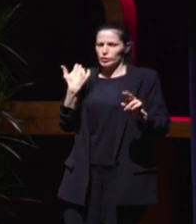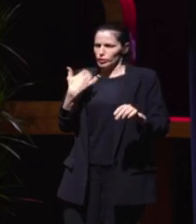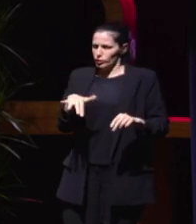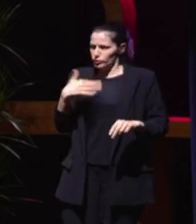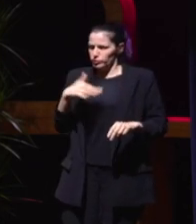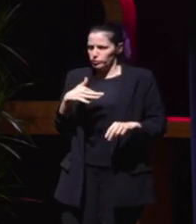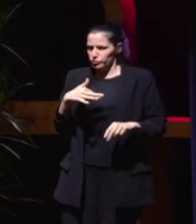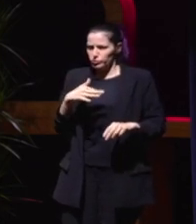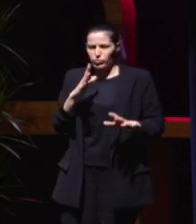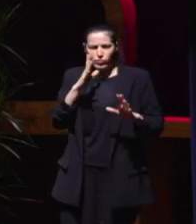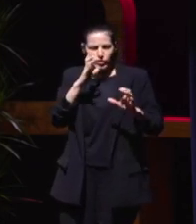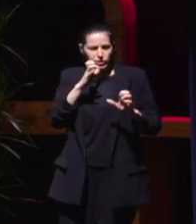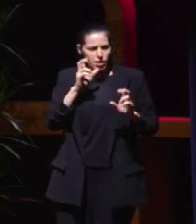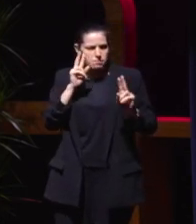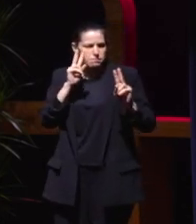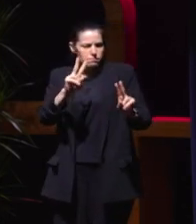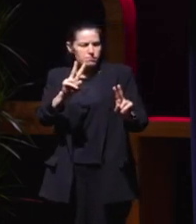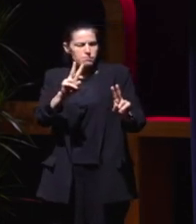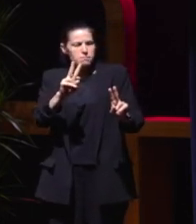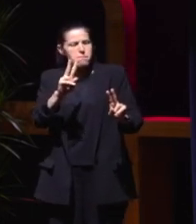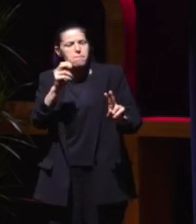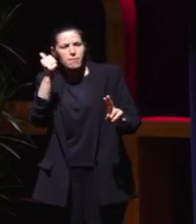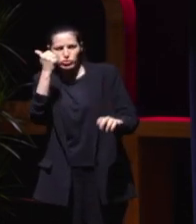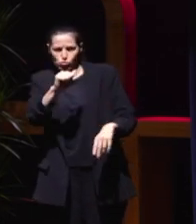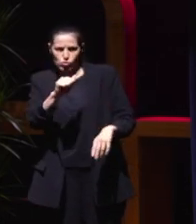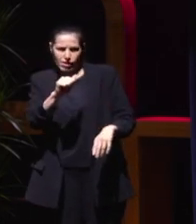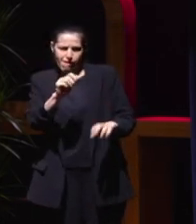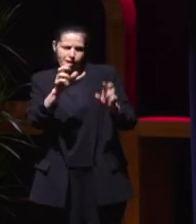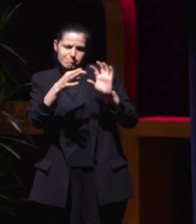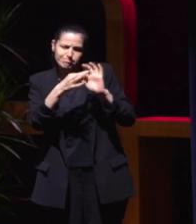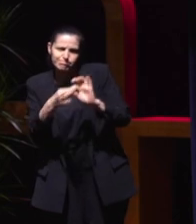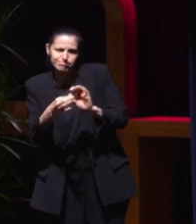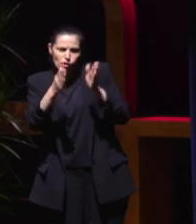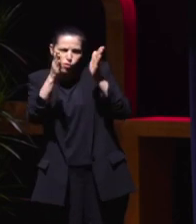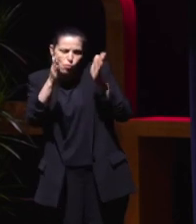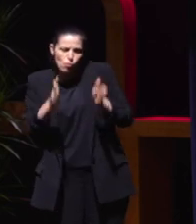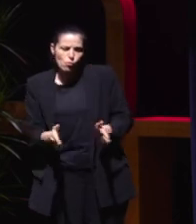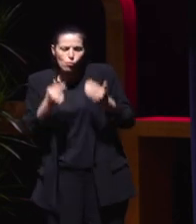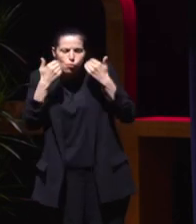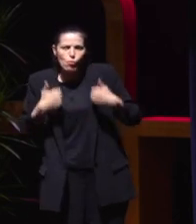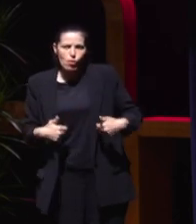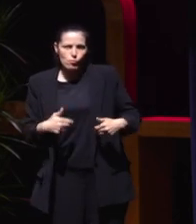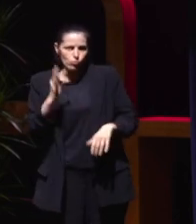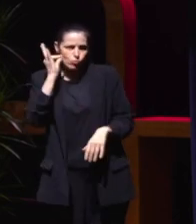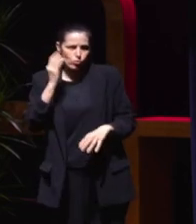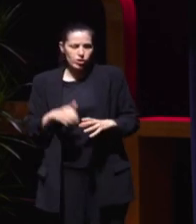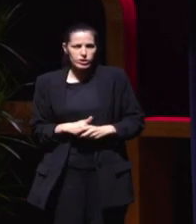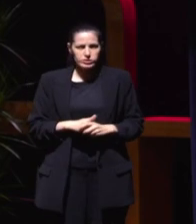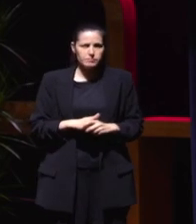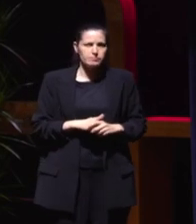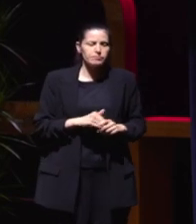masculina sobre el cuerpo de las mujeres antes decía Nuria que de las mujeres del cuerpo de las mujeres se aprovecha todo